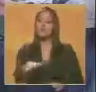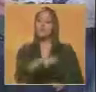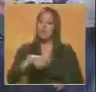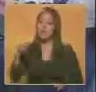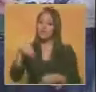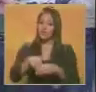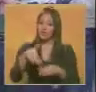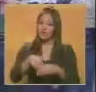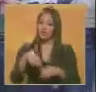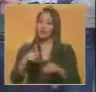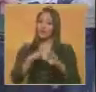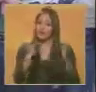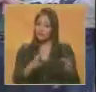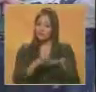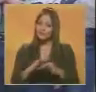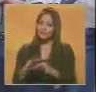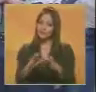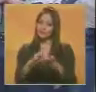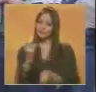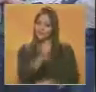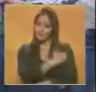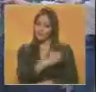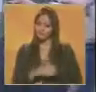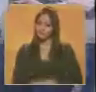votar en las primarias.